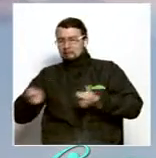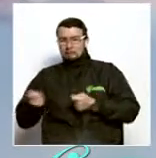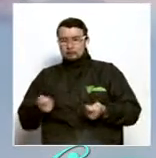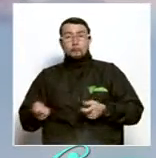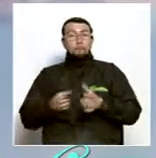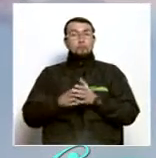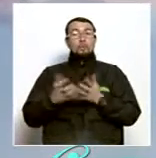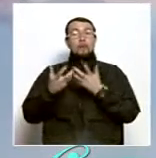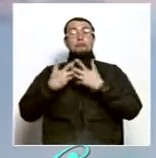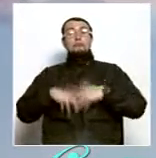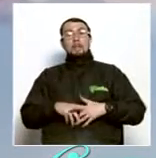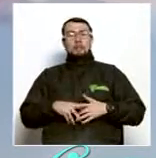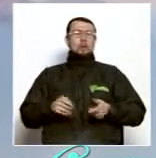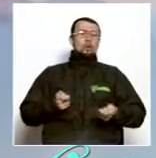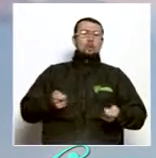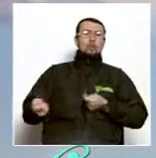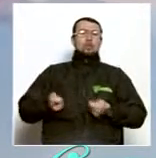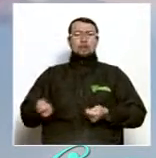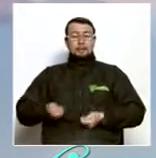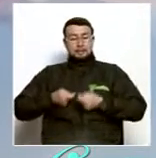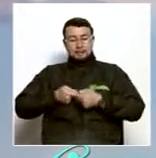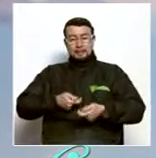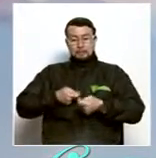empresa, para controlar las semillas,